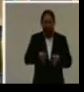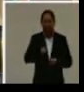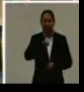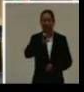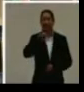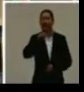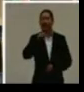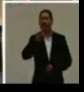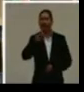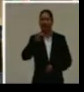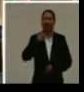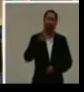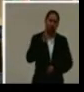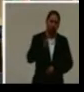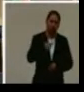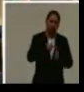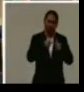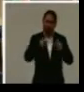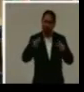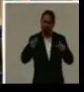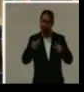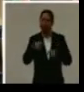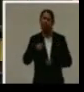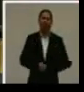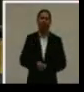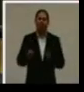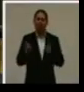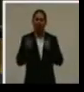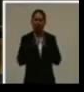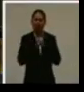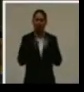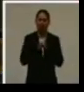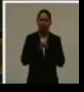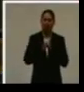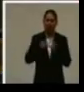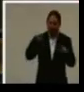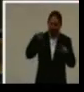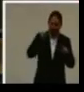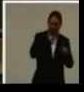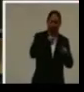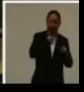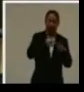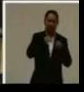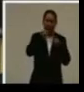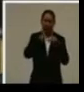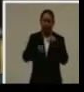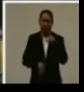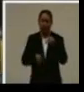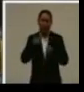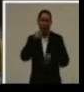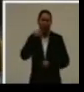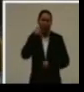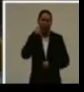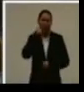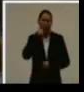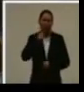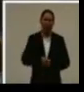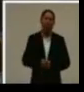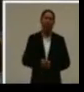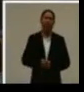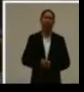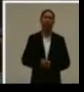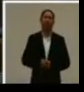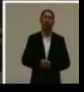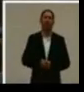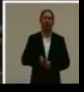pueda impulsar aunque ya no esté en ley. El punto donde yo me quería centrar es el que abordó al final el diputado Marcelo en mi calidad de presidente de la Comisión de